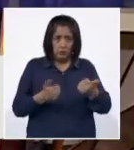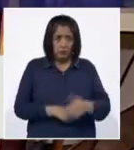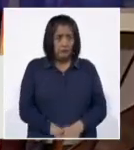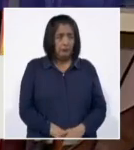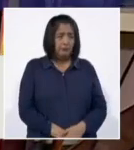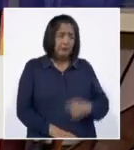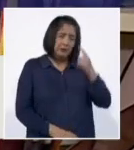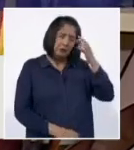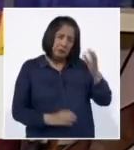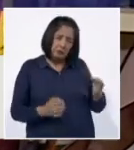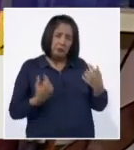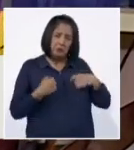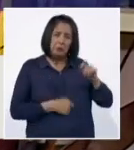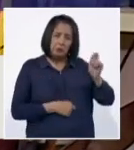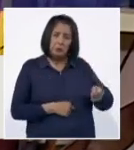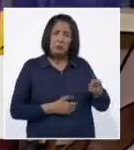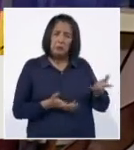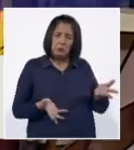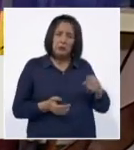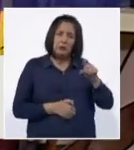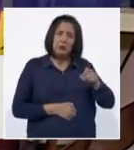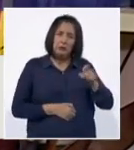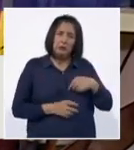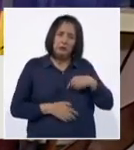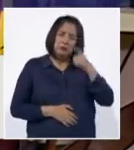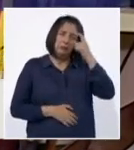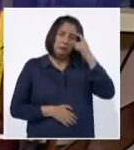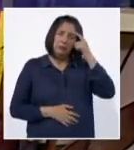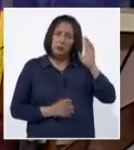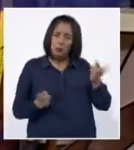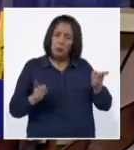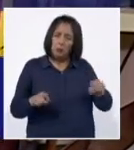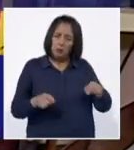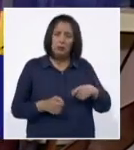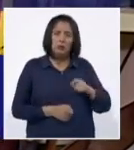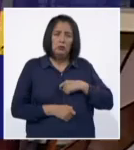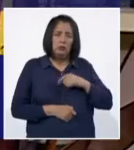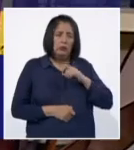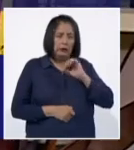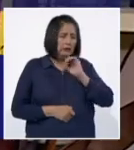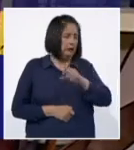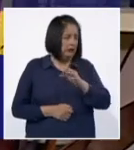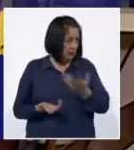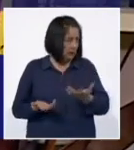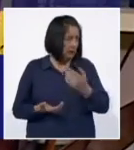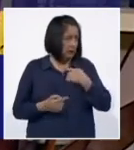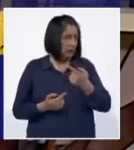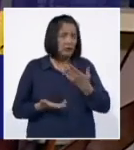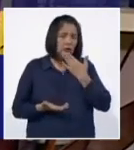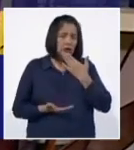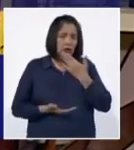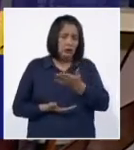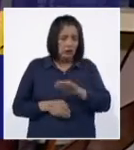Creo que los magistrados en ese sentido deben de tener muy presente a la hora de sentenciar alimentos que el estatus que